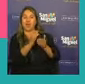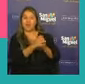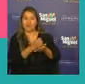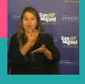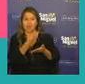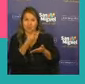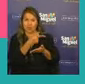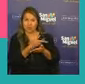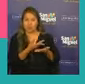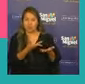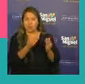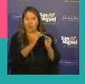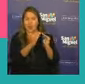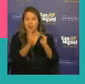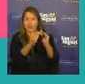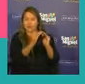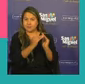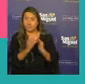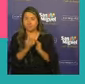se suma entre